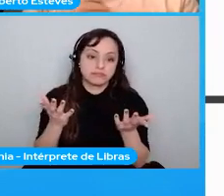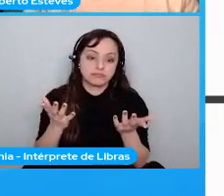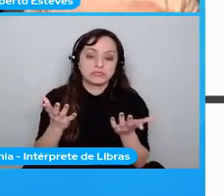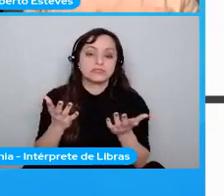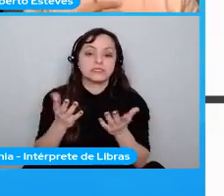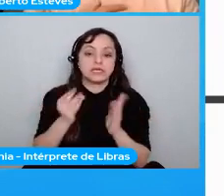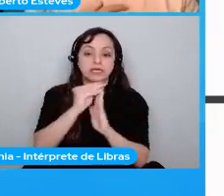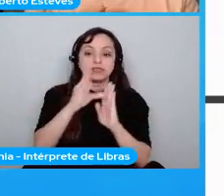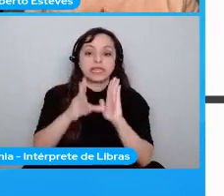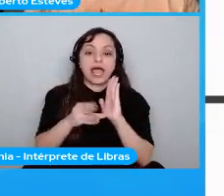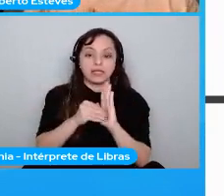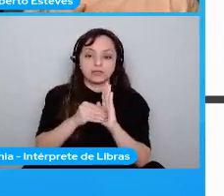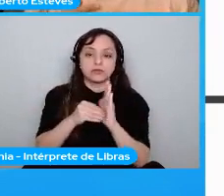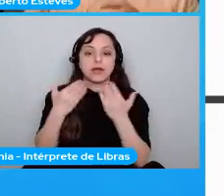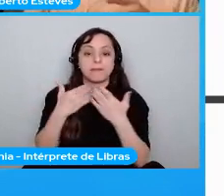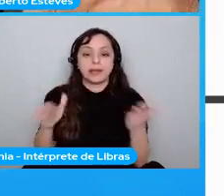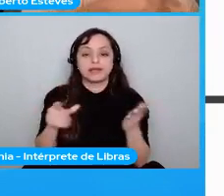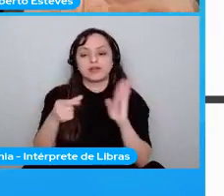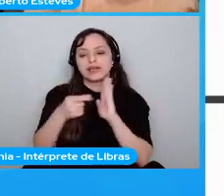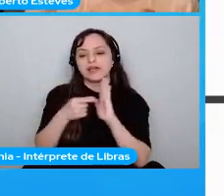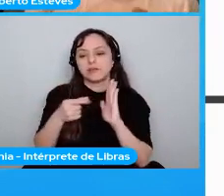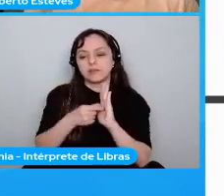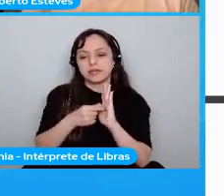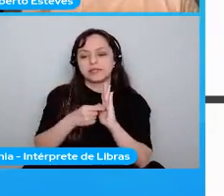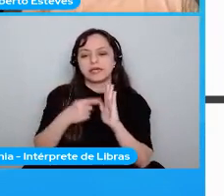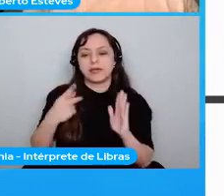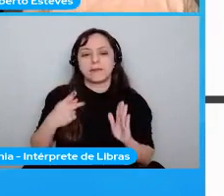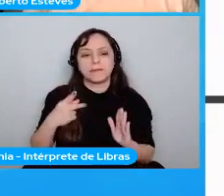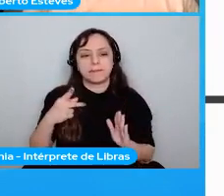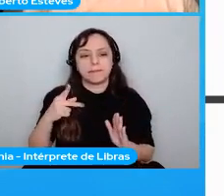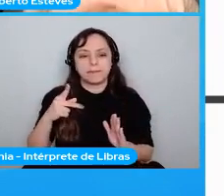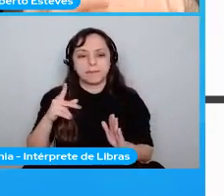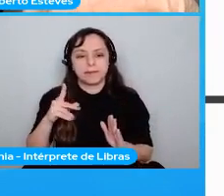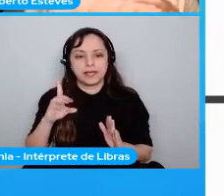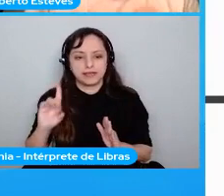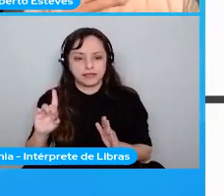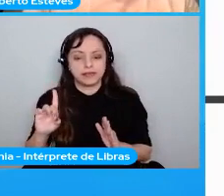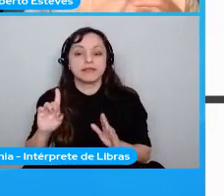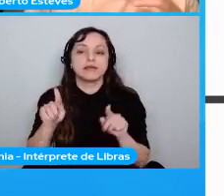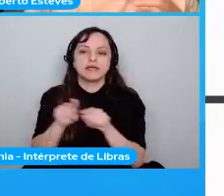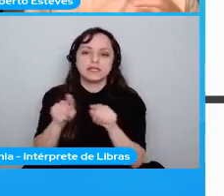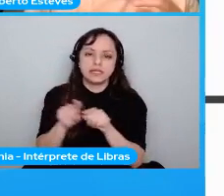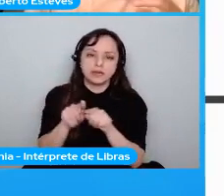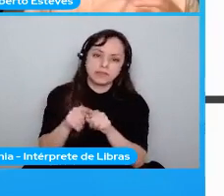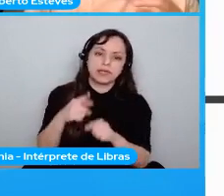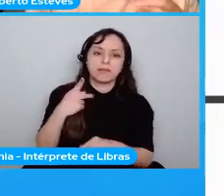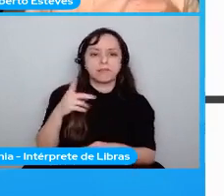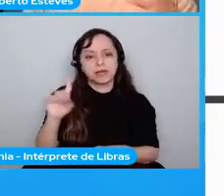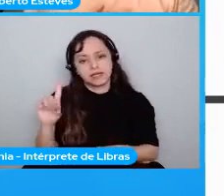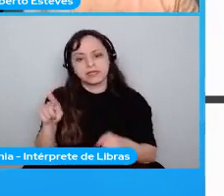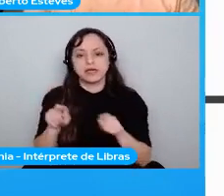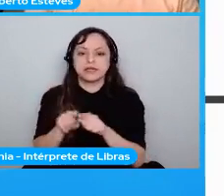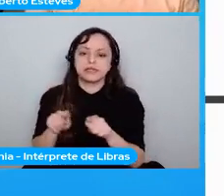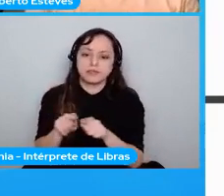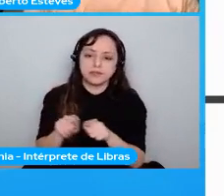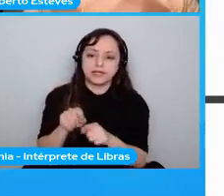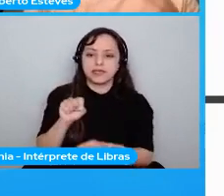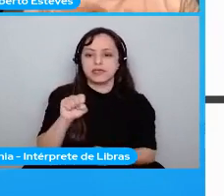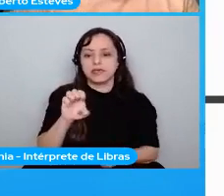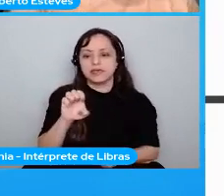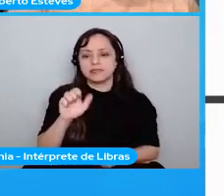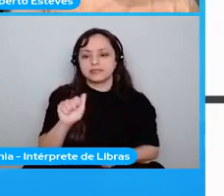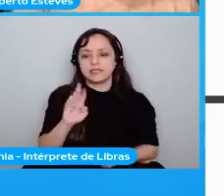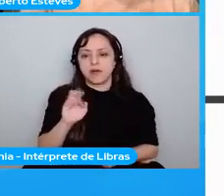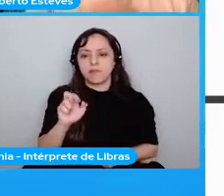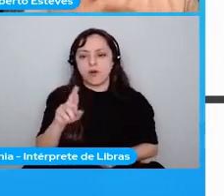herramientas de Pandas que hace dos charlas también vimos que utilizamos Pandas, Matplotlib, Seaborn, Plotlib